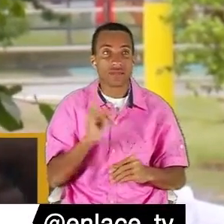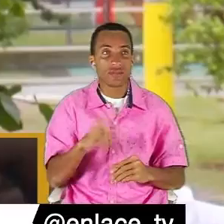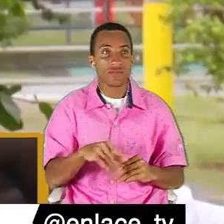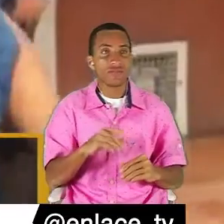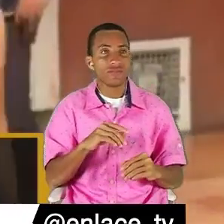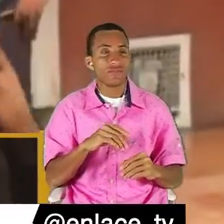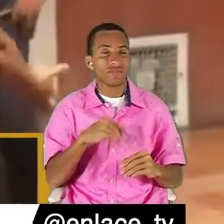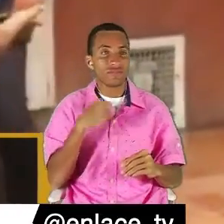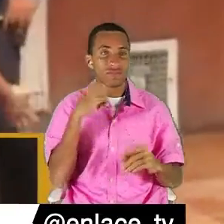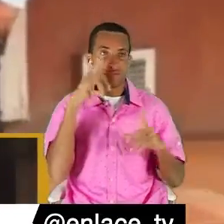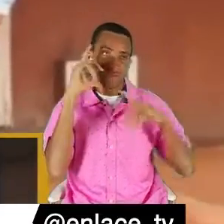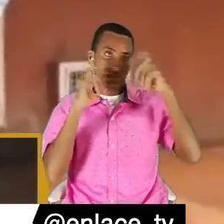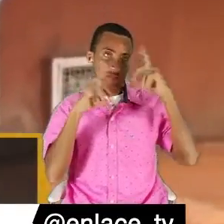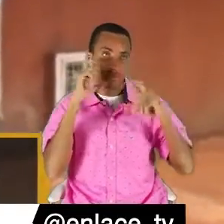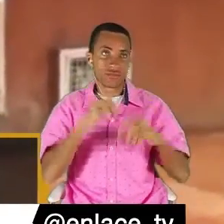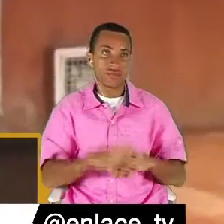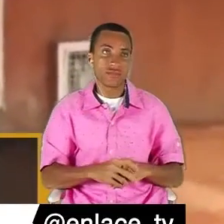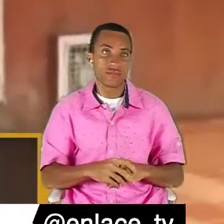gestos